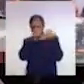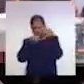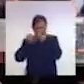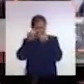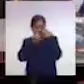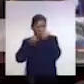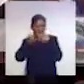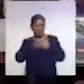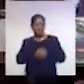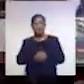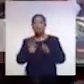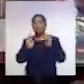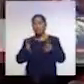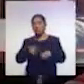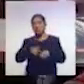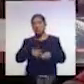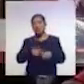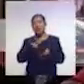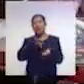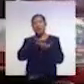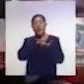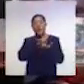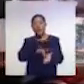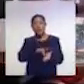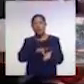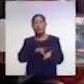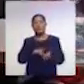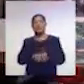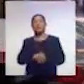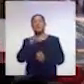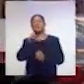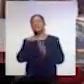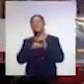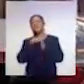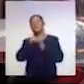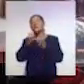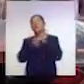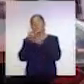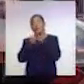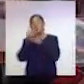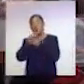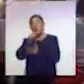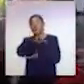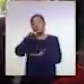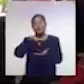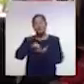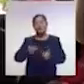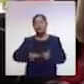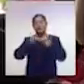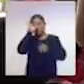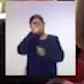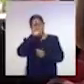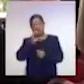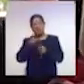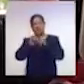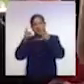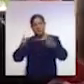está siguiendo el apoyo con más de 20 millones de pesos para un nuevo Centro de Humanidades, Ciencias y Desarrollo